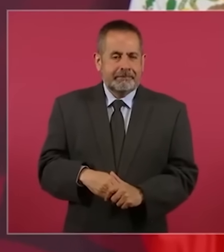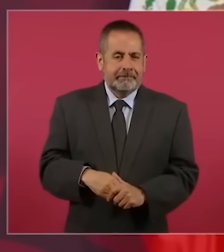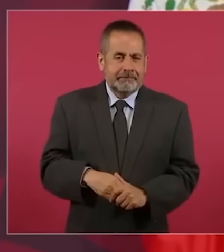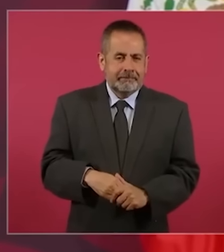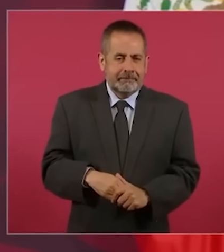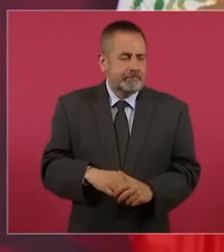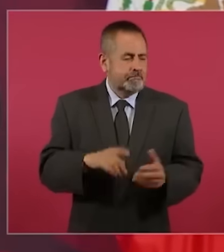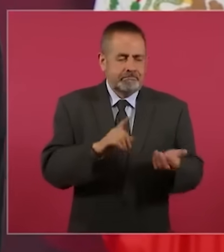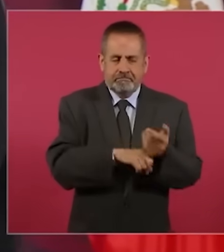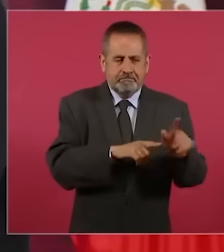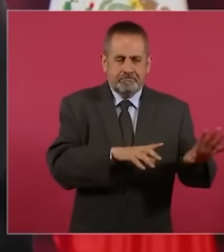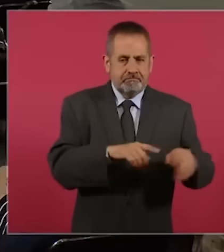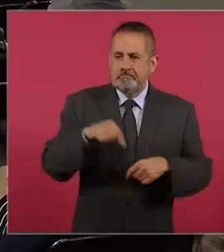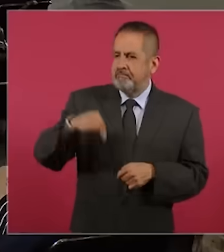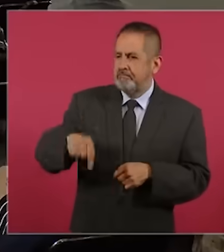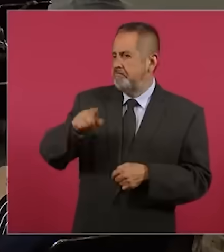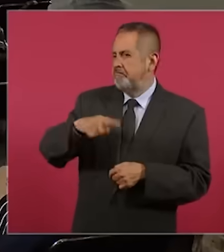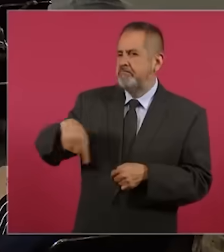fue el pueblo.